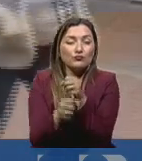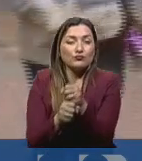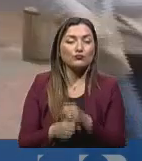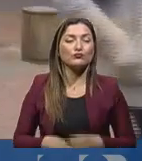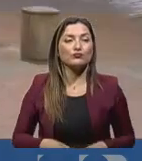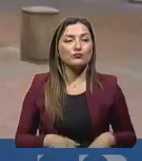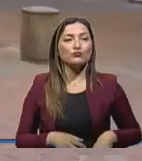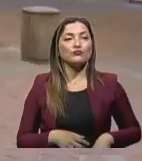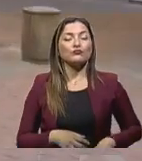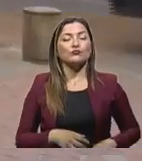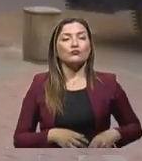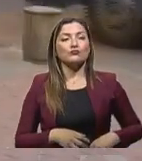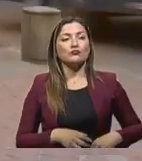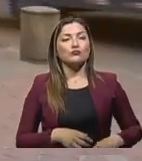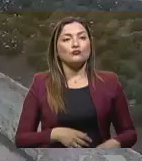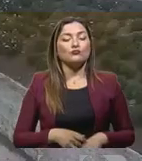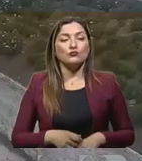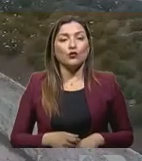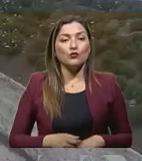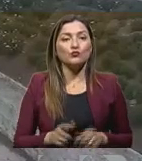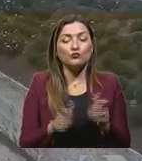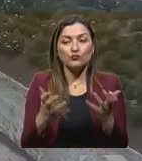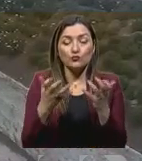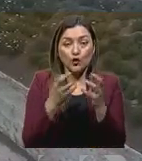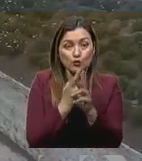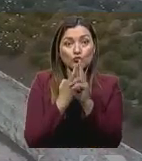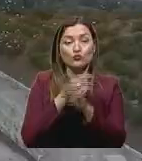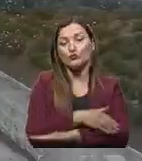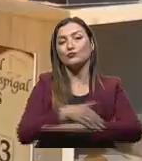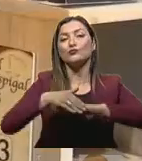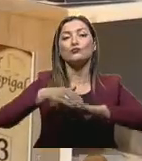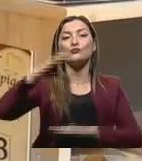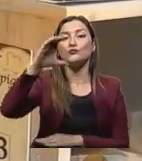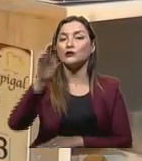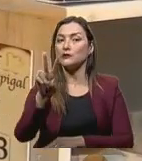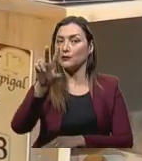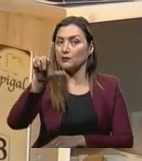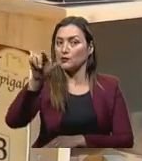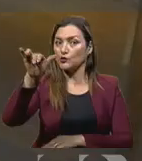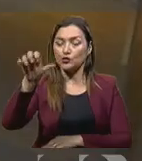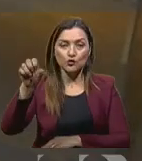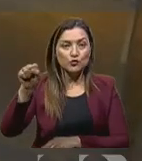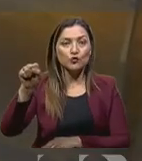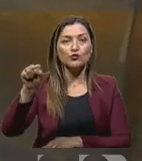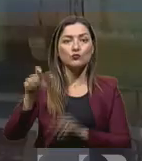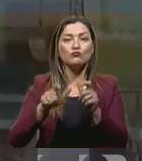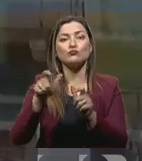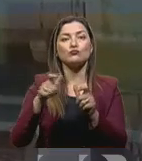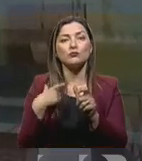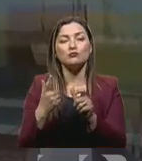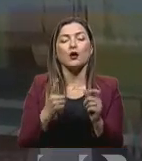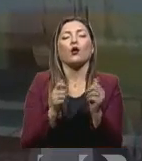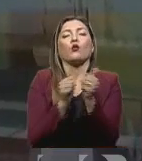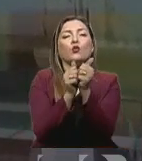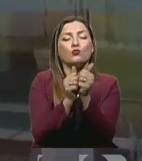anteriores pero los ciudadanos esperan resultados por en la avenida Ceballos los propietarios se unieron para alertar la